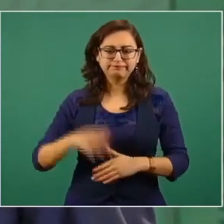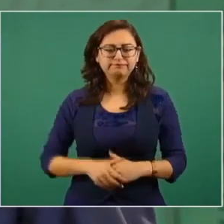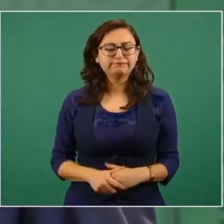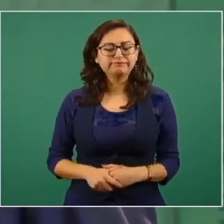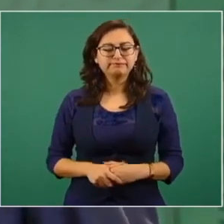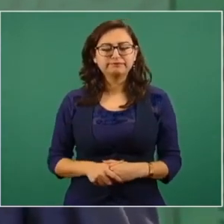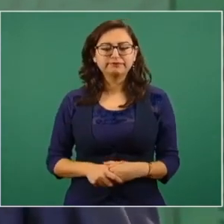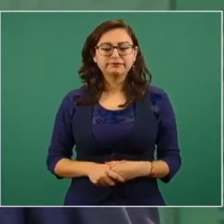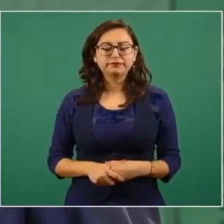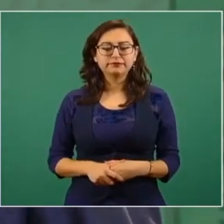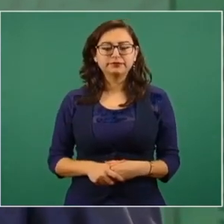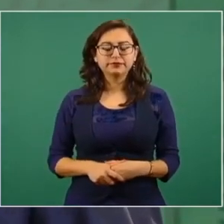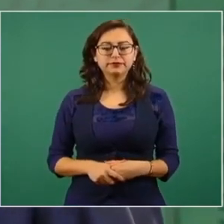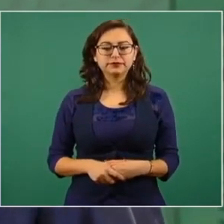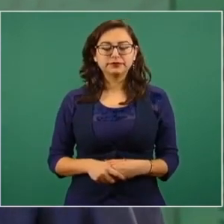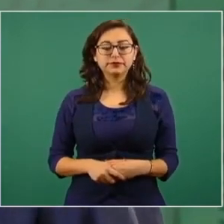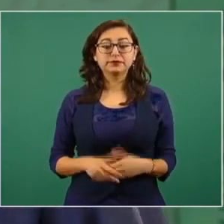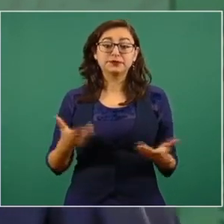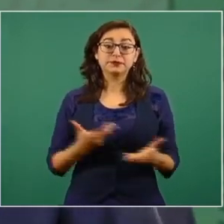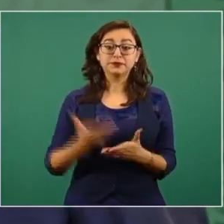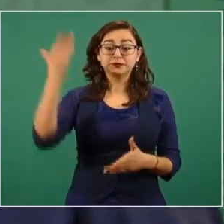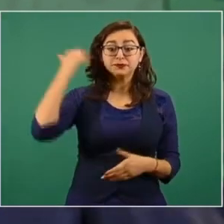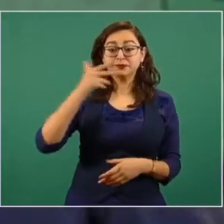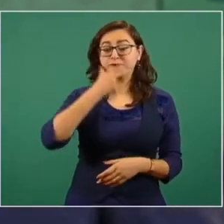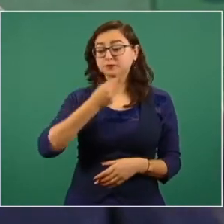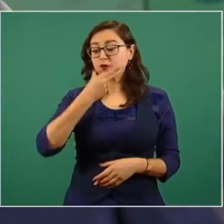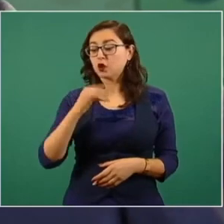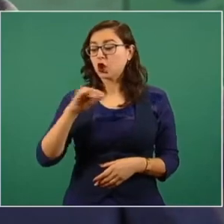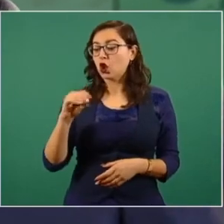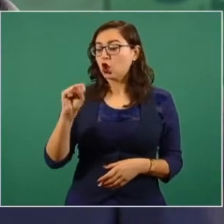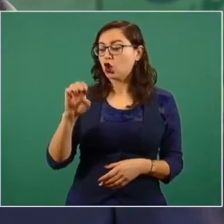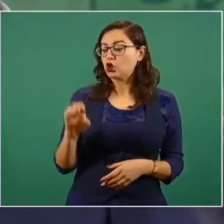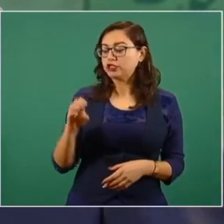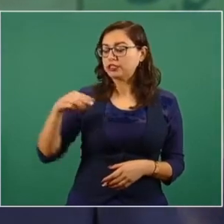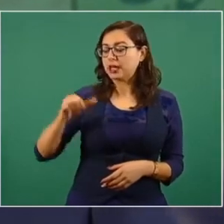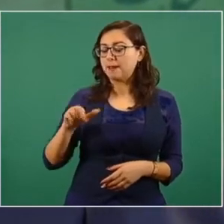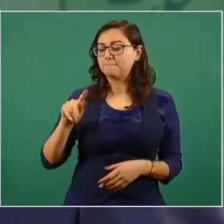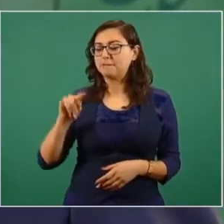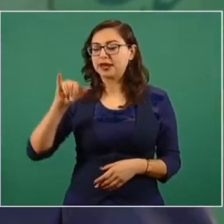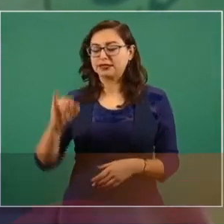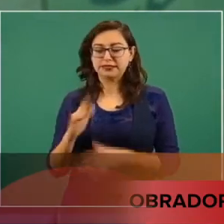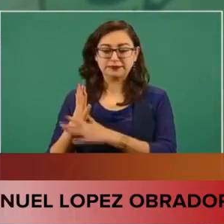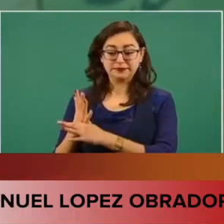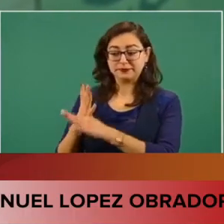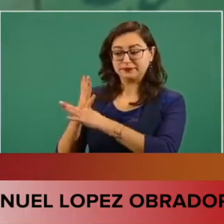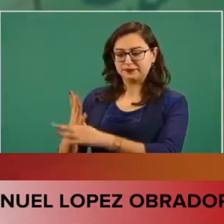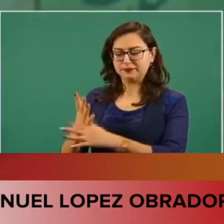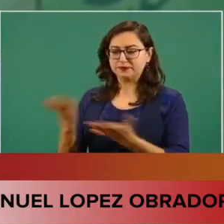Y como decía José Martí, amor con amor se paga.